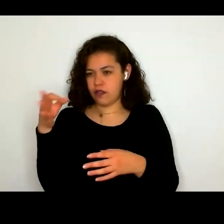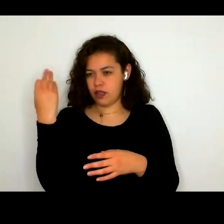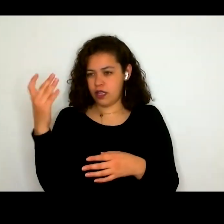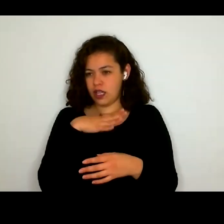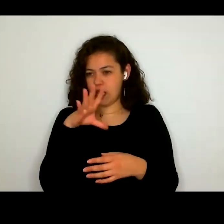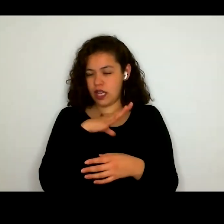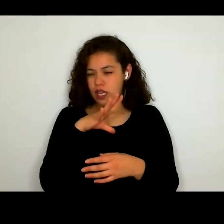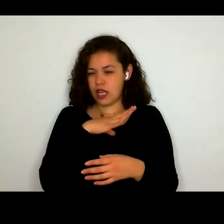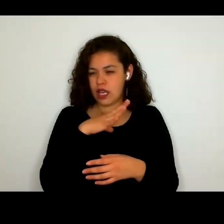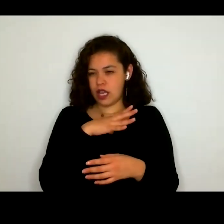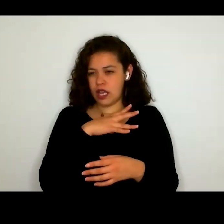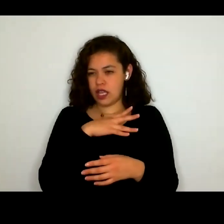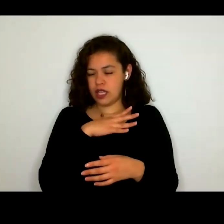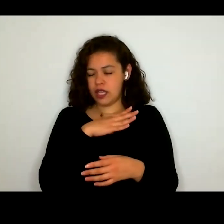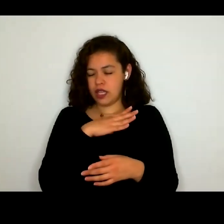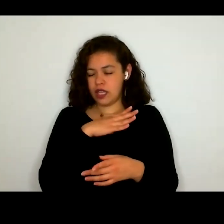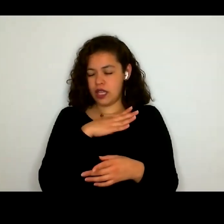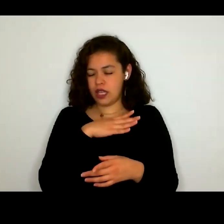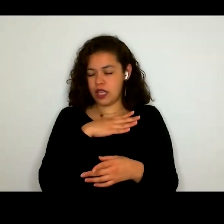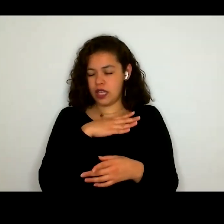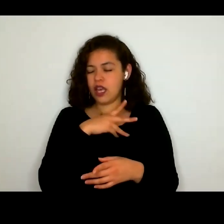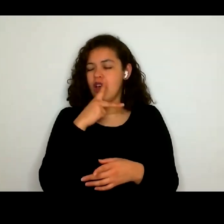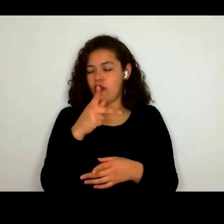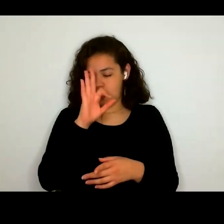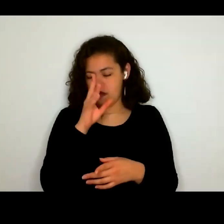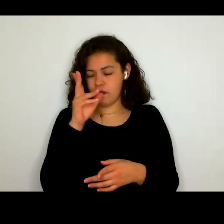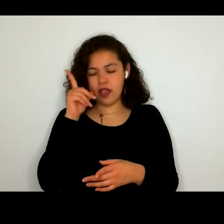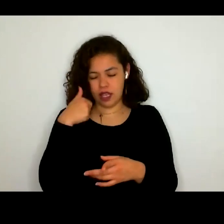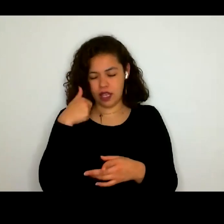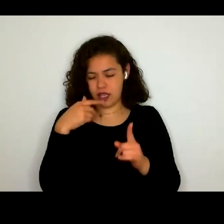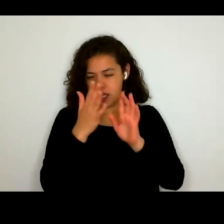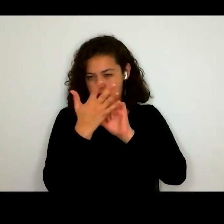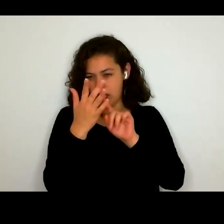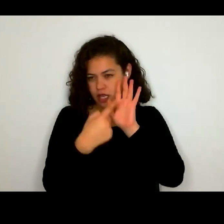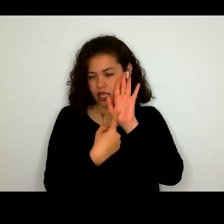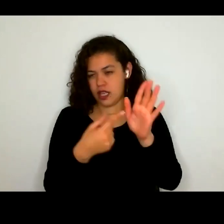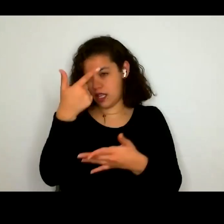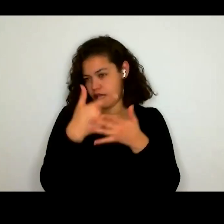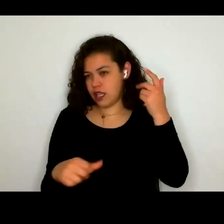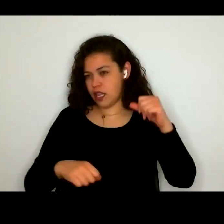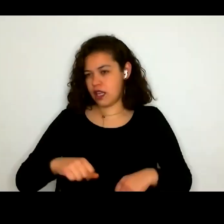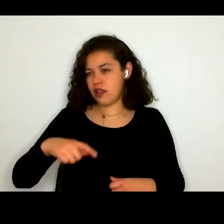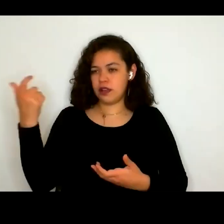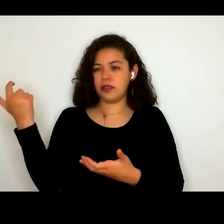tengo el dato, también mañana se los presento, donde vienen enlistados todas las actividades económicas.